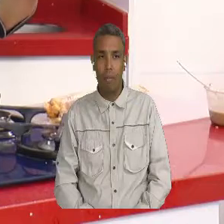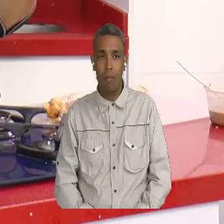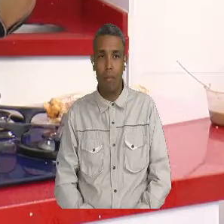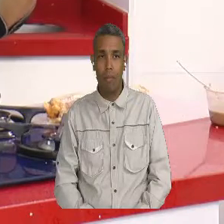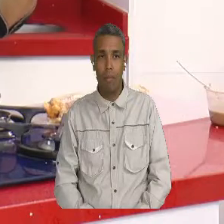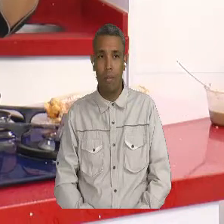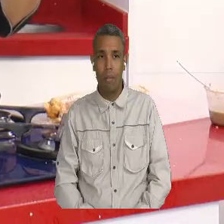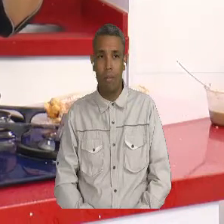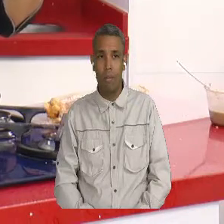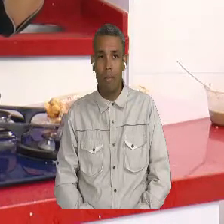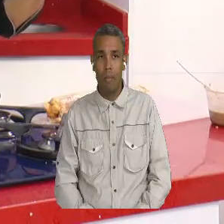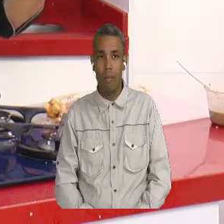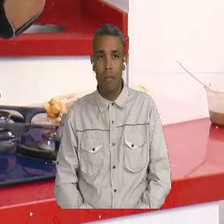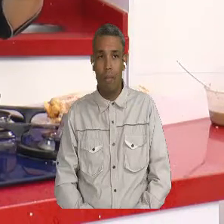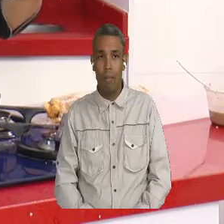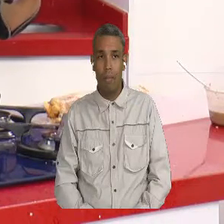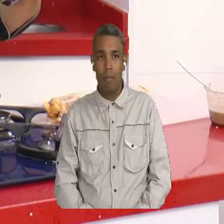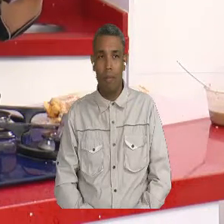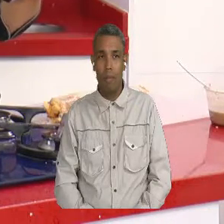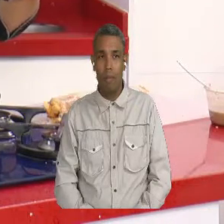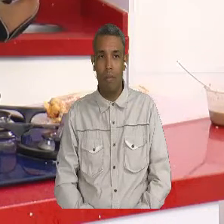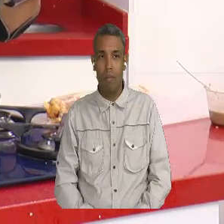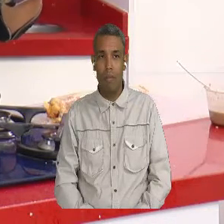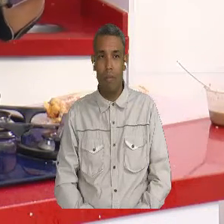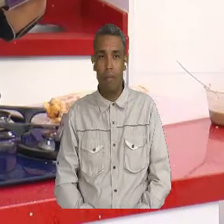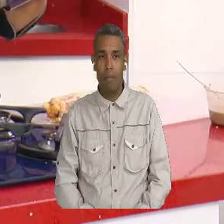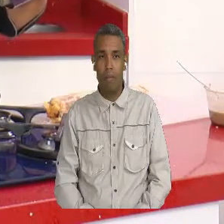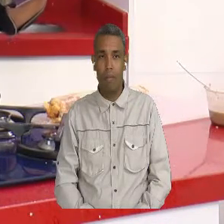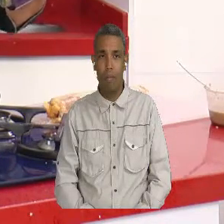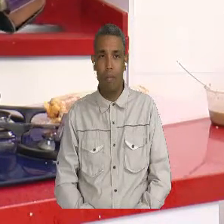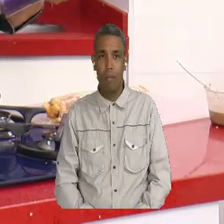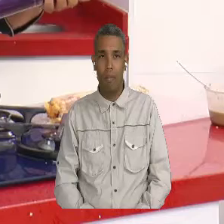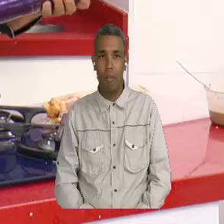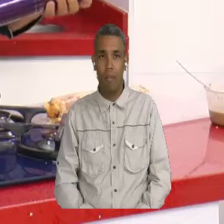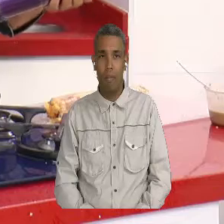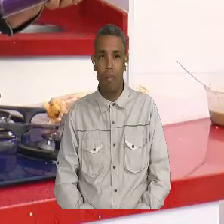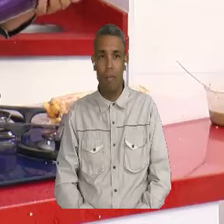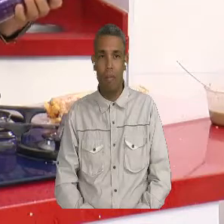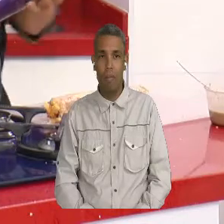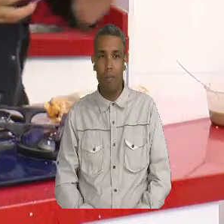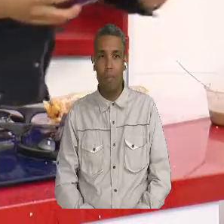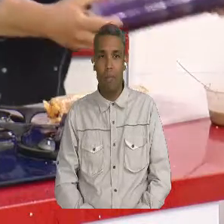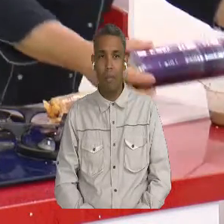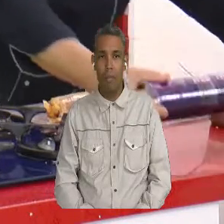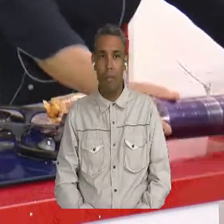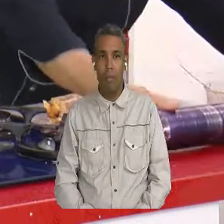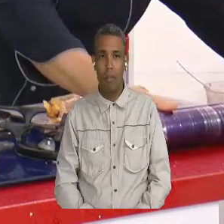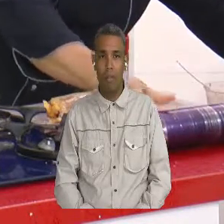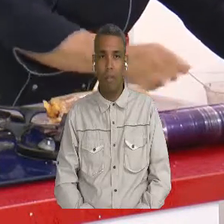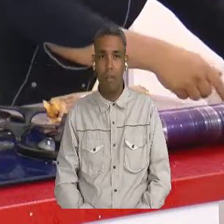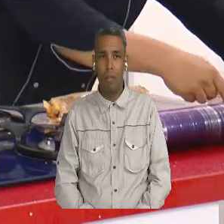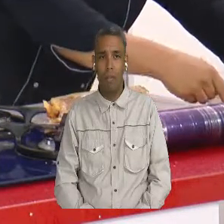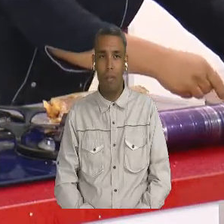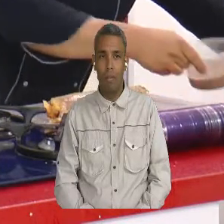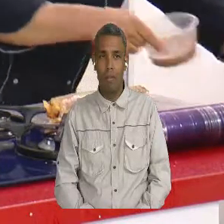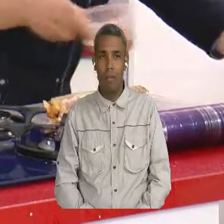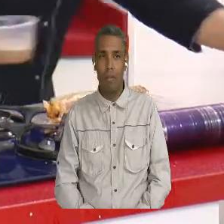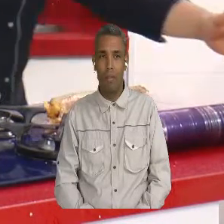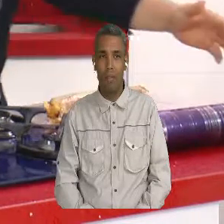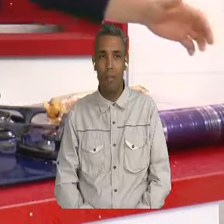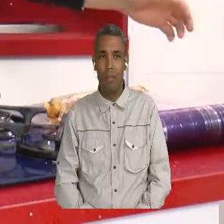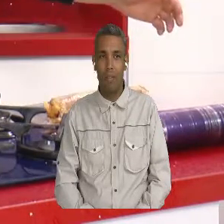común. Claro que sí. pase. Si lo hacemos con papel aluminio, tener pendiente que también se puede romper. Claro.